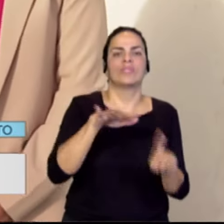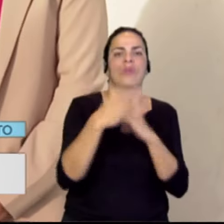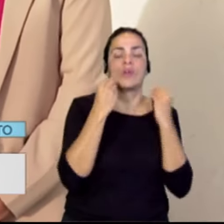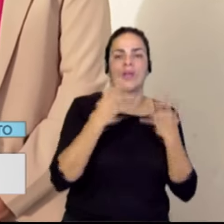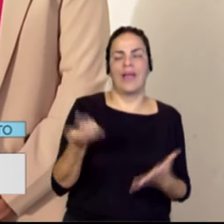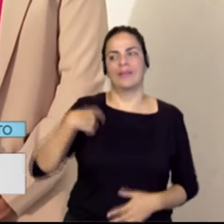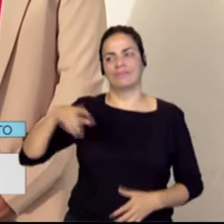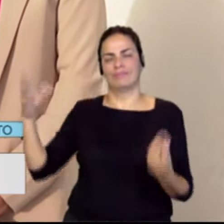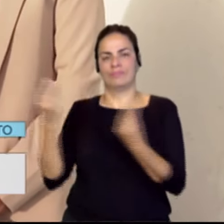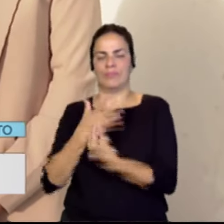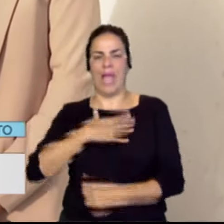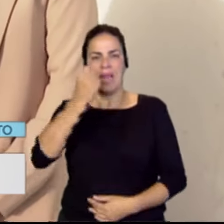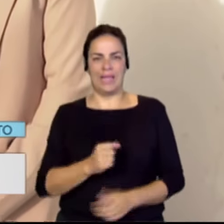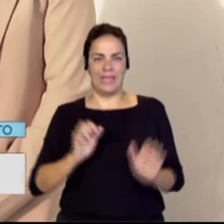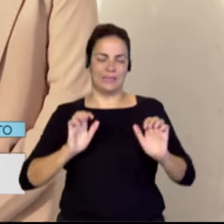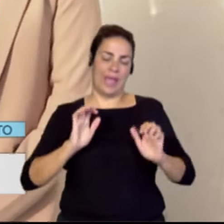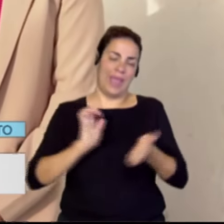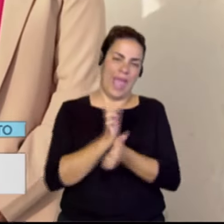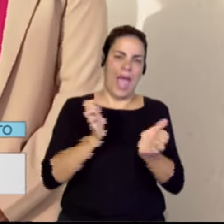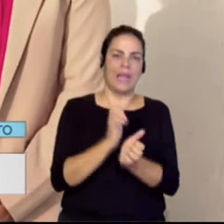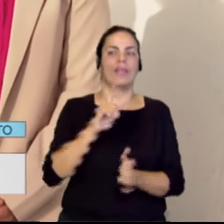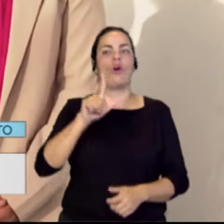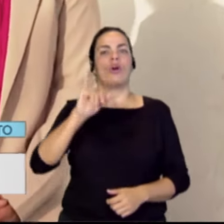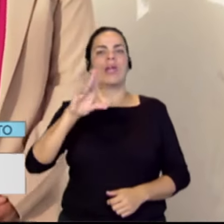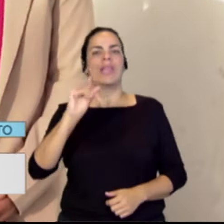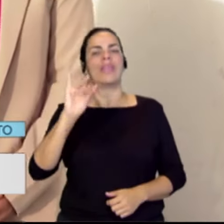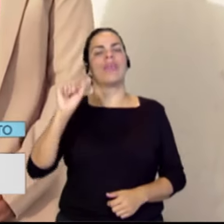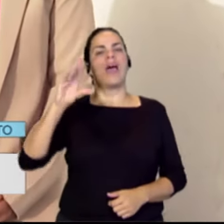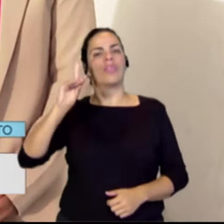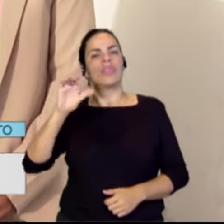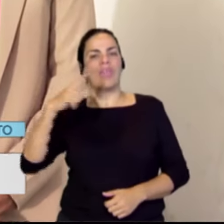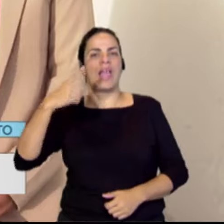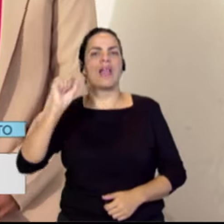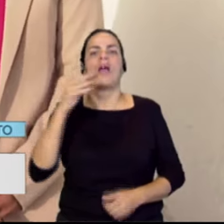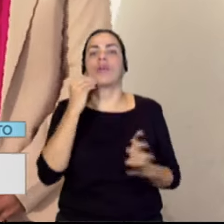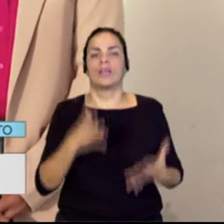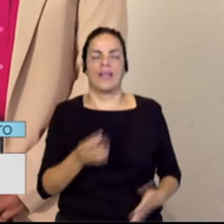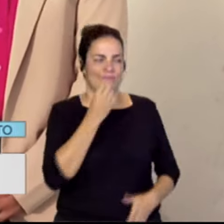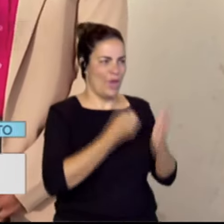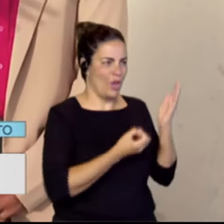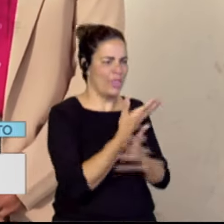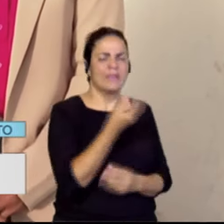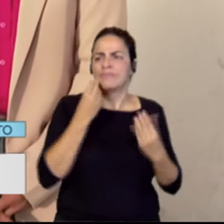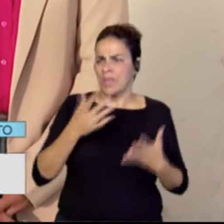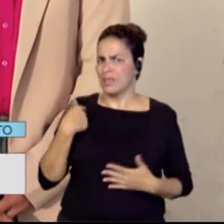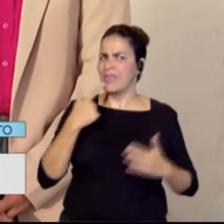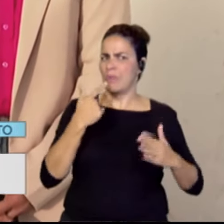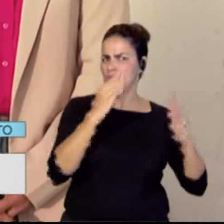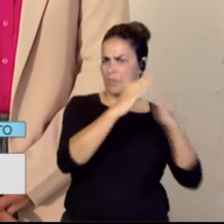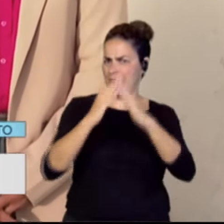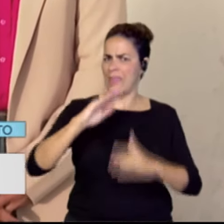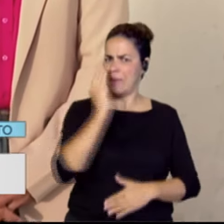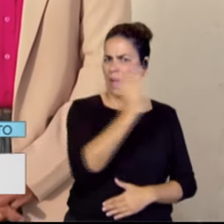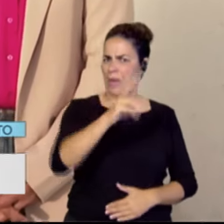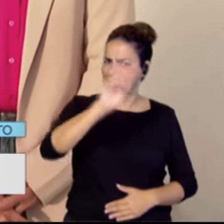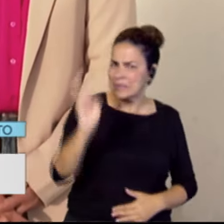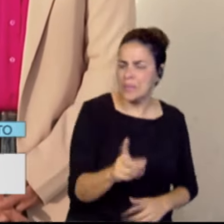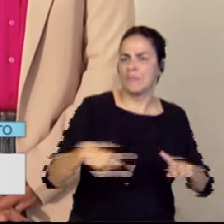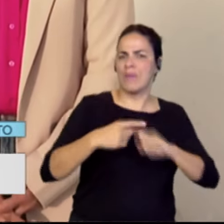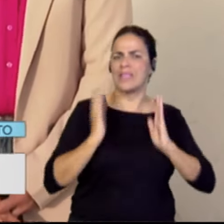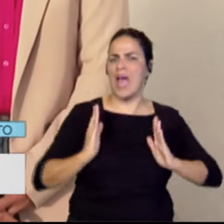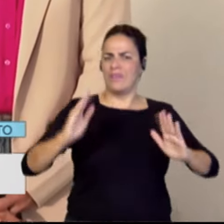arico Olivia Delgado Buenos días Hola Muy buenos días qué tal alcaldesa Pues hablabamos de que han sido varias las viviendas afectadas también parte de esas avenidas